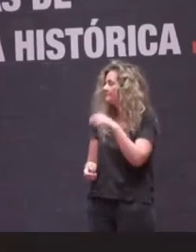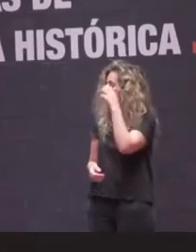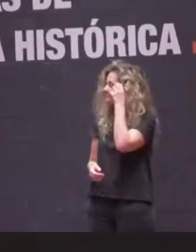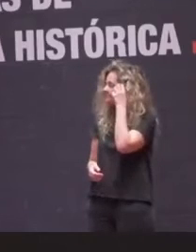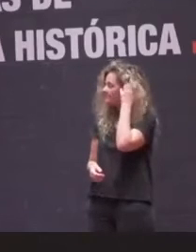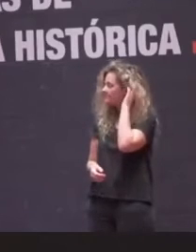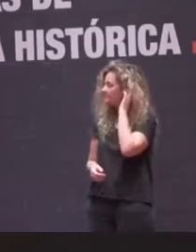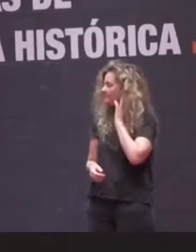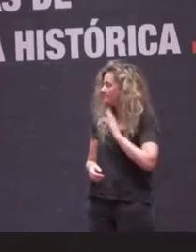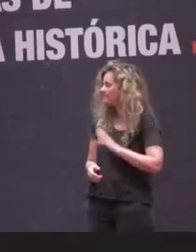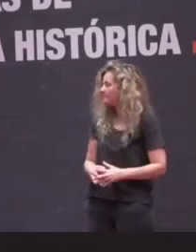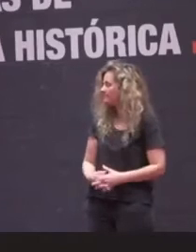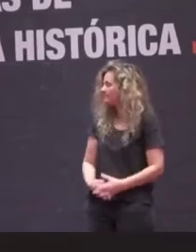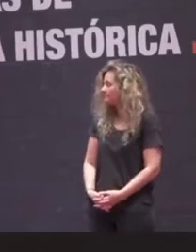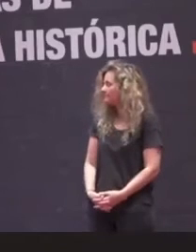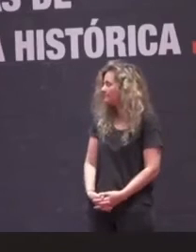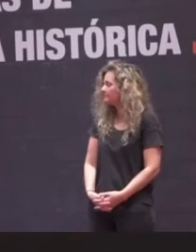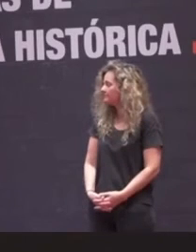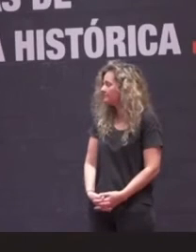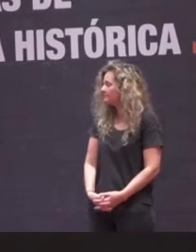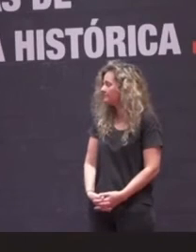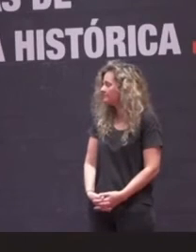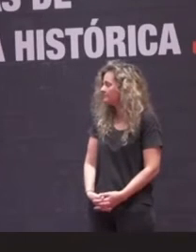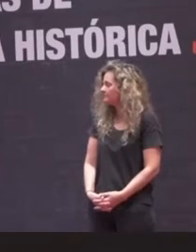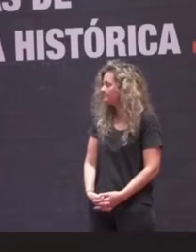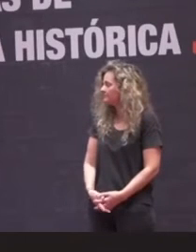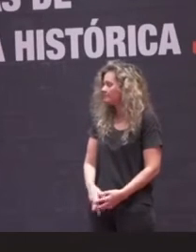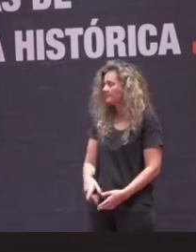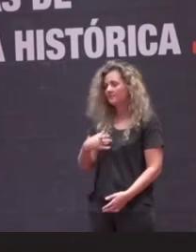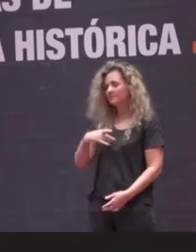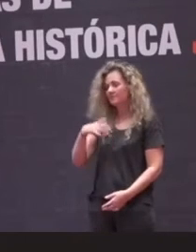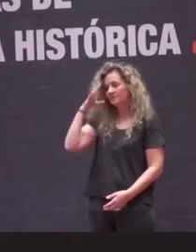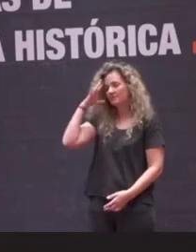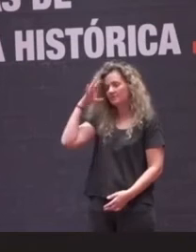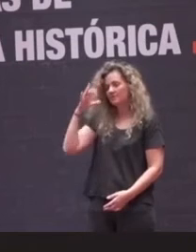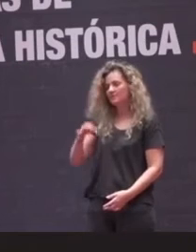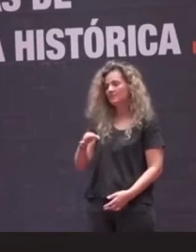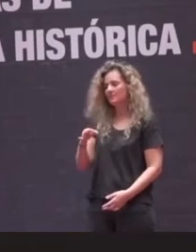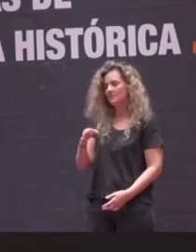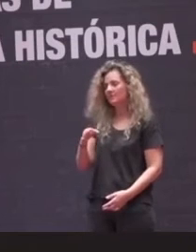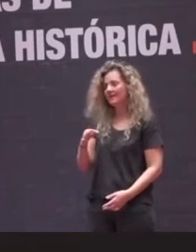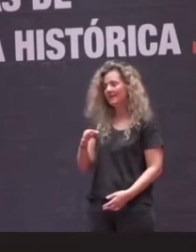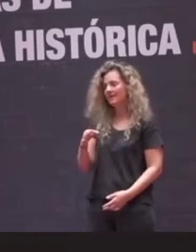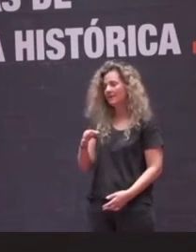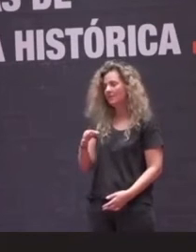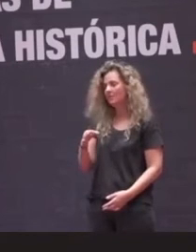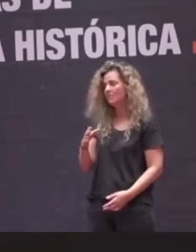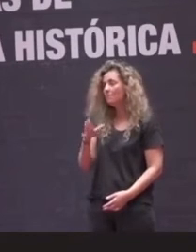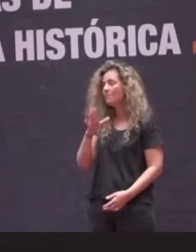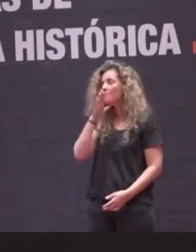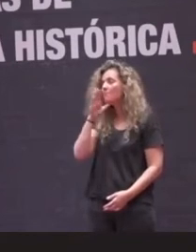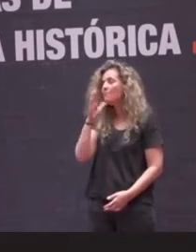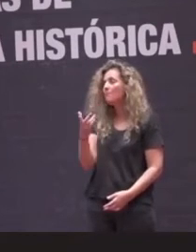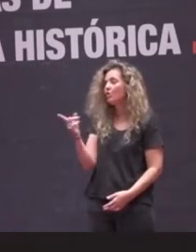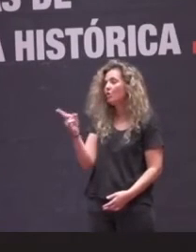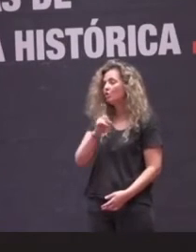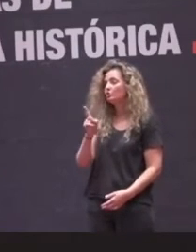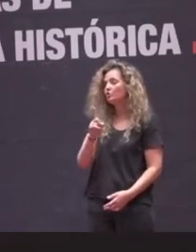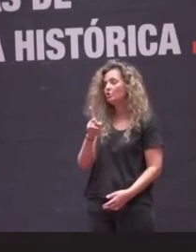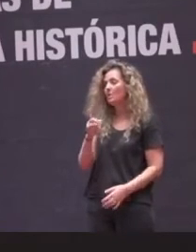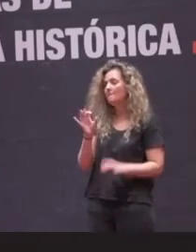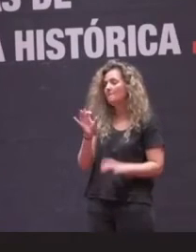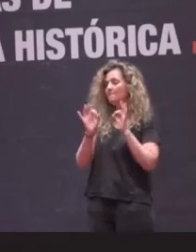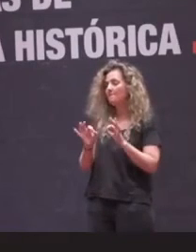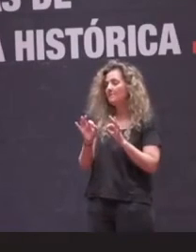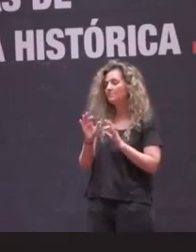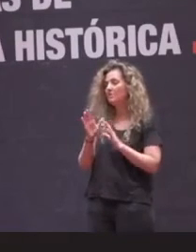Como todas as que dixen hasta agora. Eu creo que é conveniente a execución provisional. Porque senón manteremos o mesmo statu quo